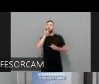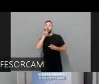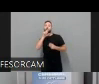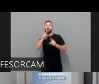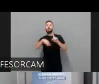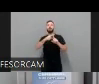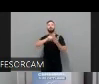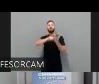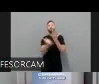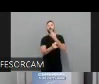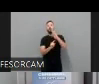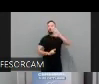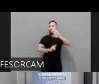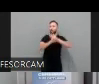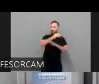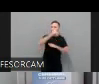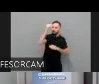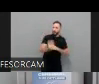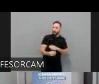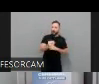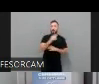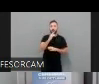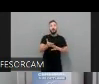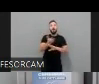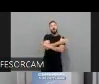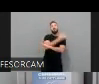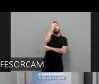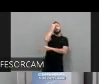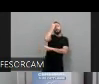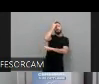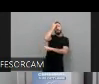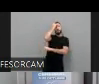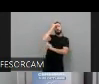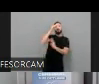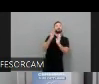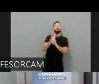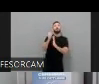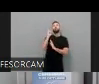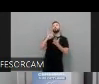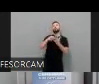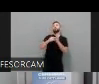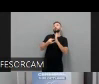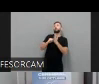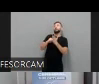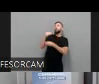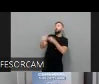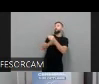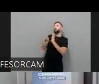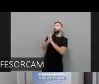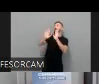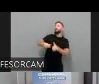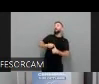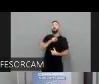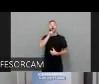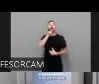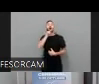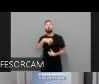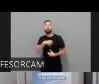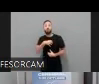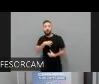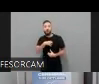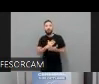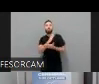lenguaje, no como se cree o creían antes de que por utilizar un sistema no va a llegar a hablar y lo va a entorpecer,